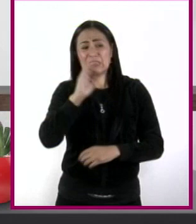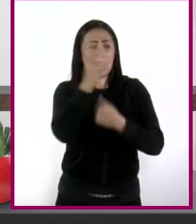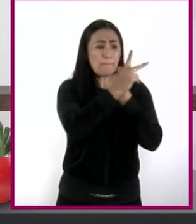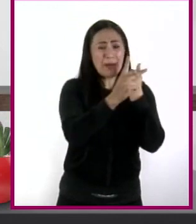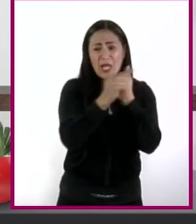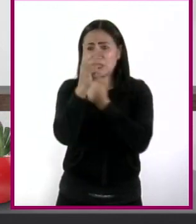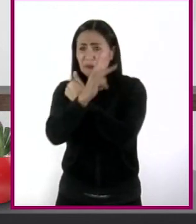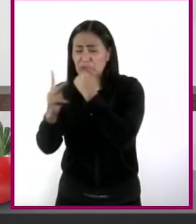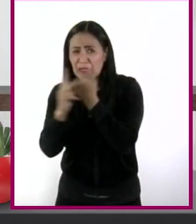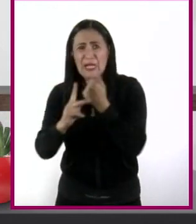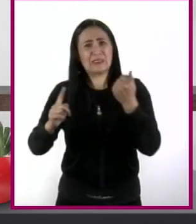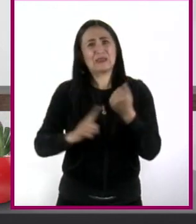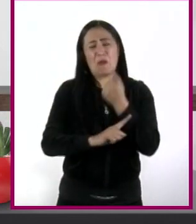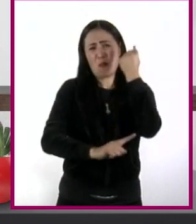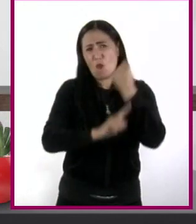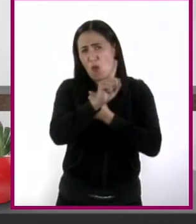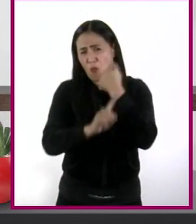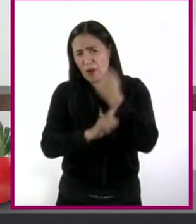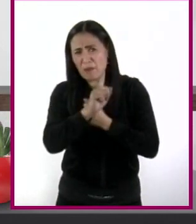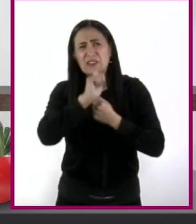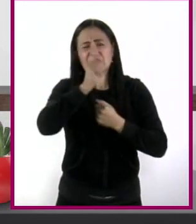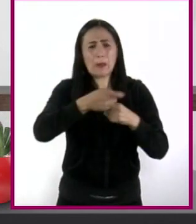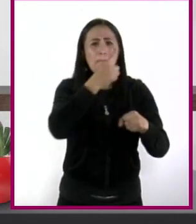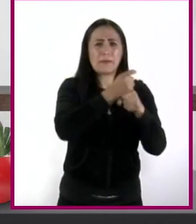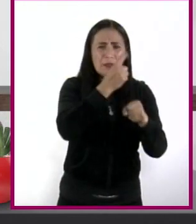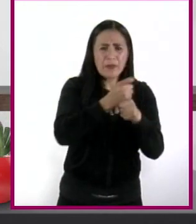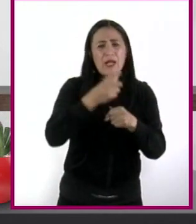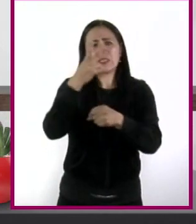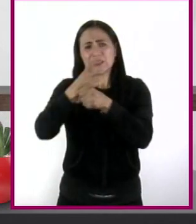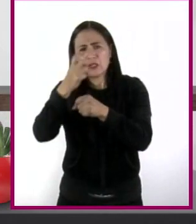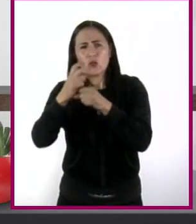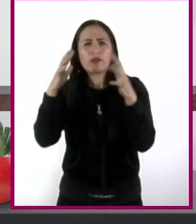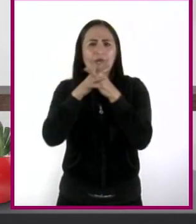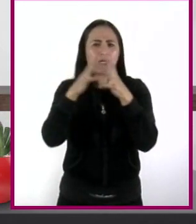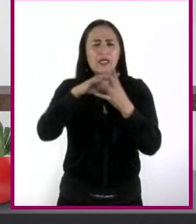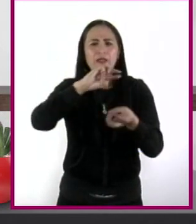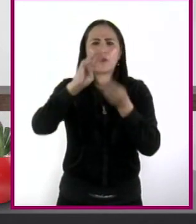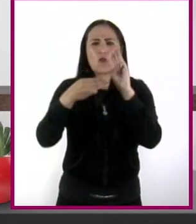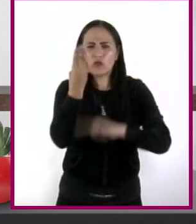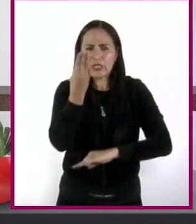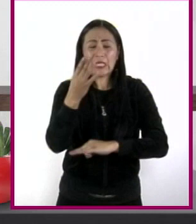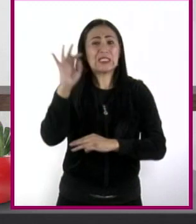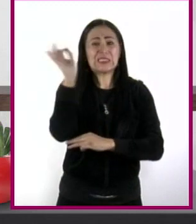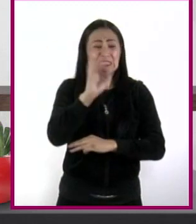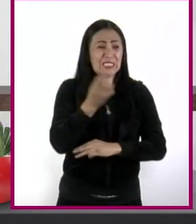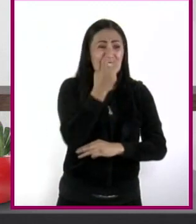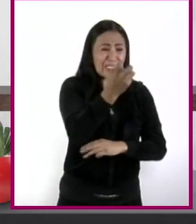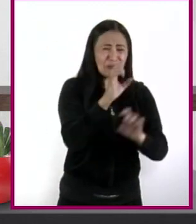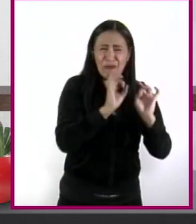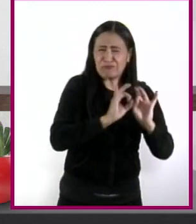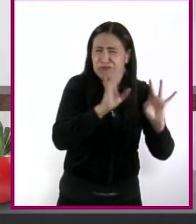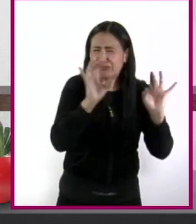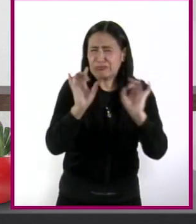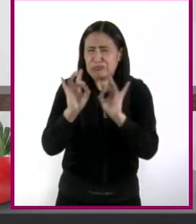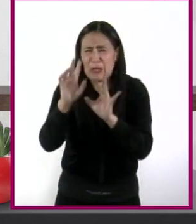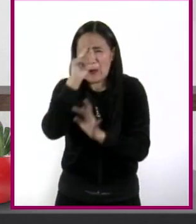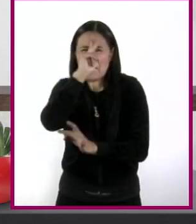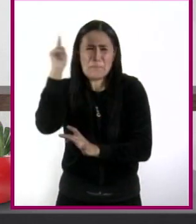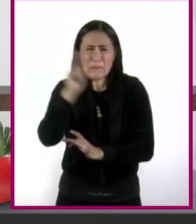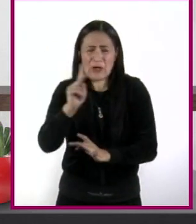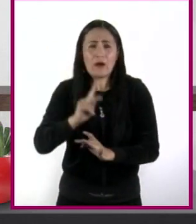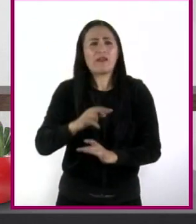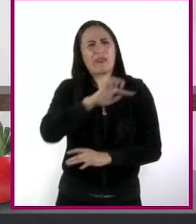en particular la Primera y Segunda Guerra Mundial. Sin duda, cualquiera podría pensar que esos devastadores momentos dejaron también